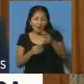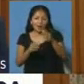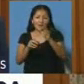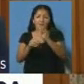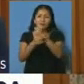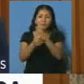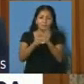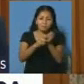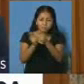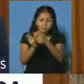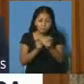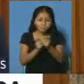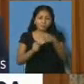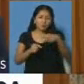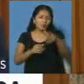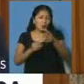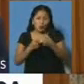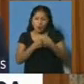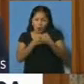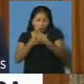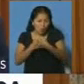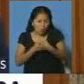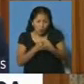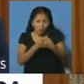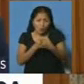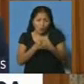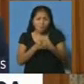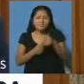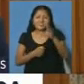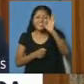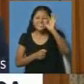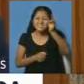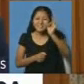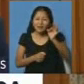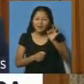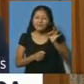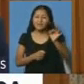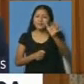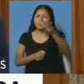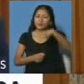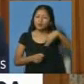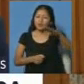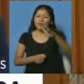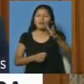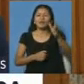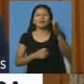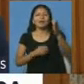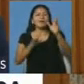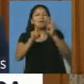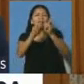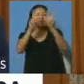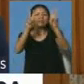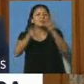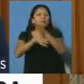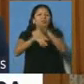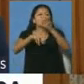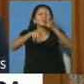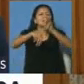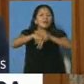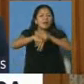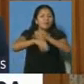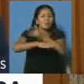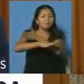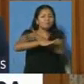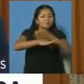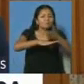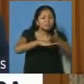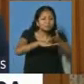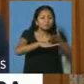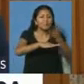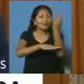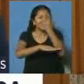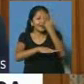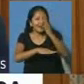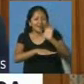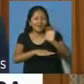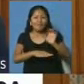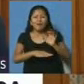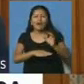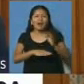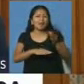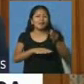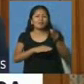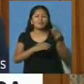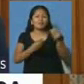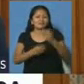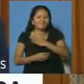se impuso nada fue sabiendo lo caro que es para los sentimientos jujeños del carnaval y que iba a ser un evento masivo se